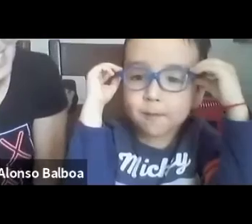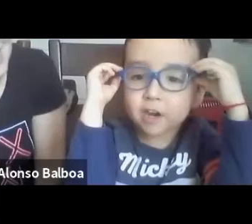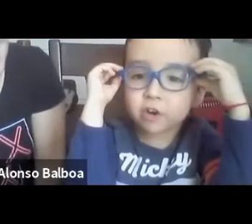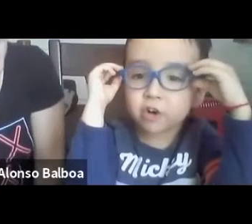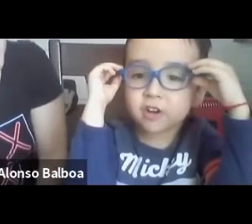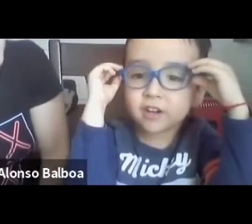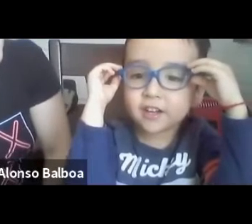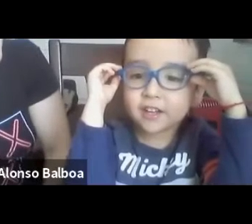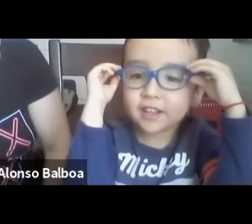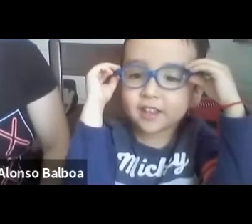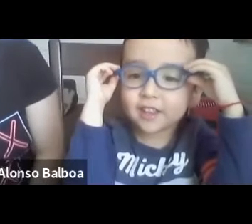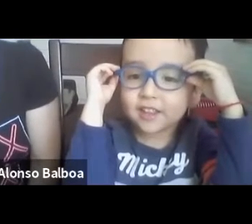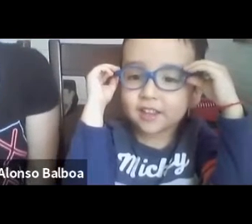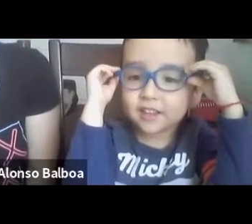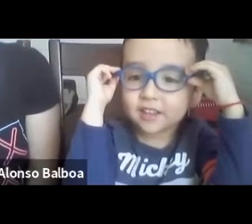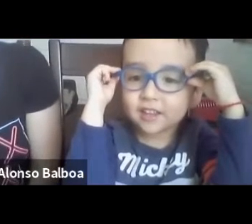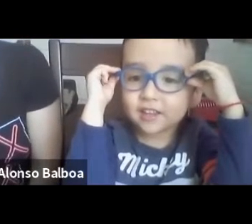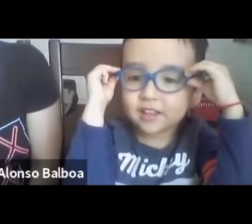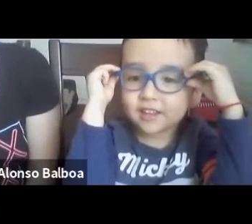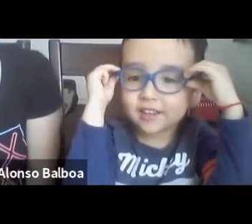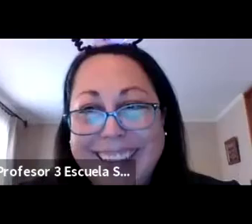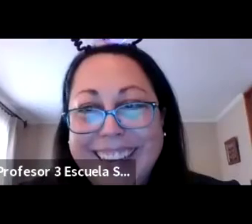pelo crece.